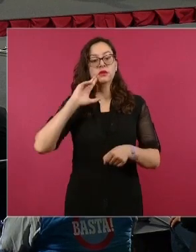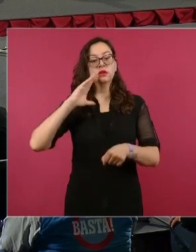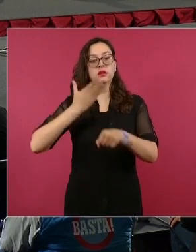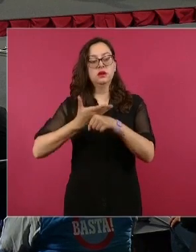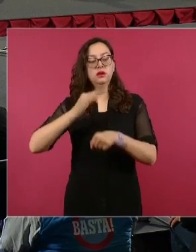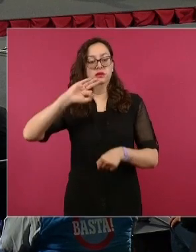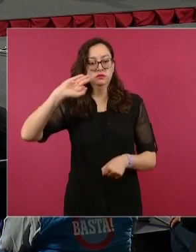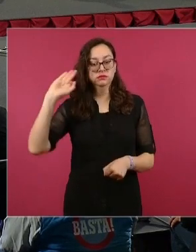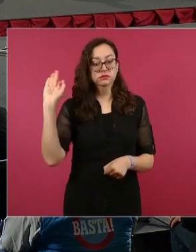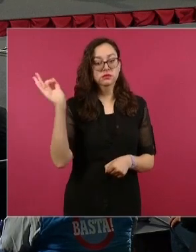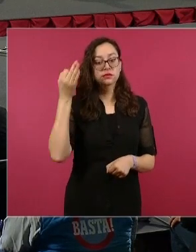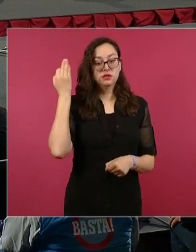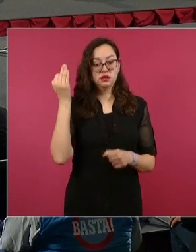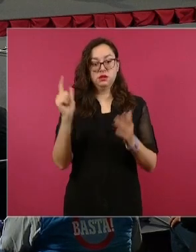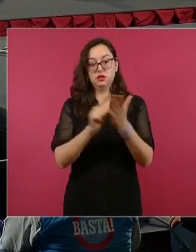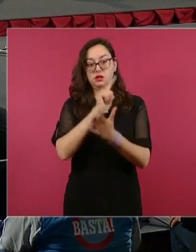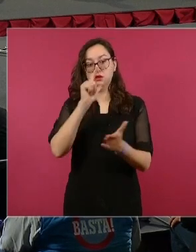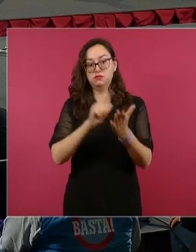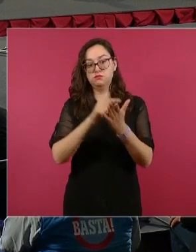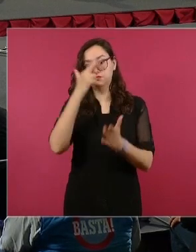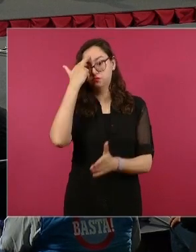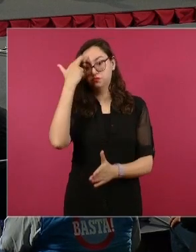una reducción de